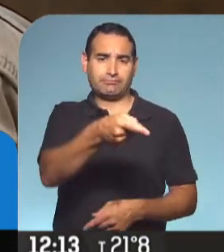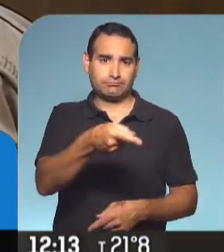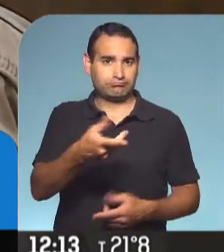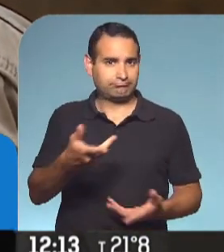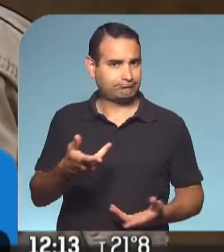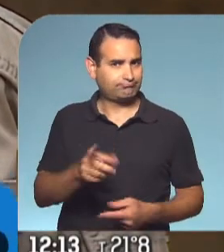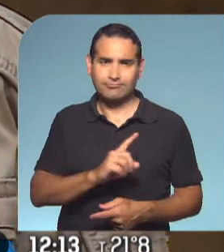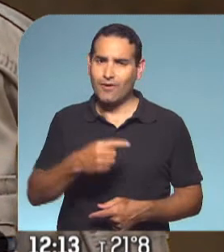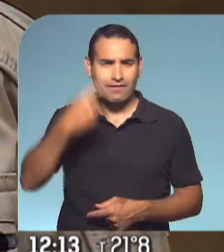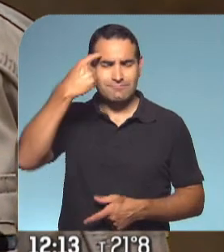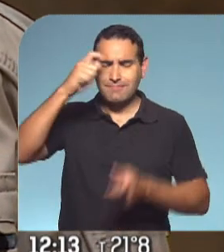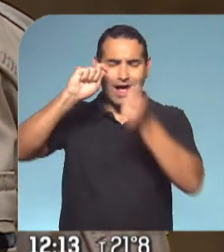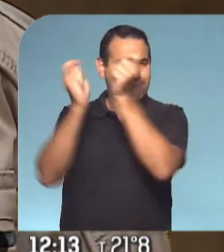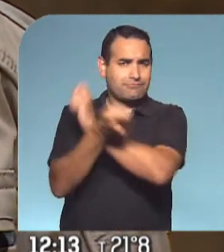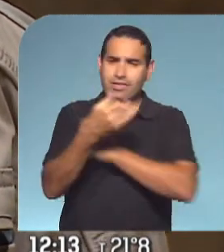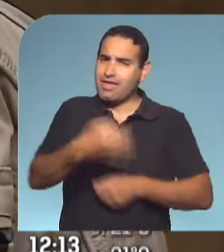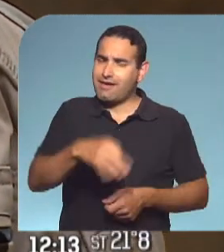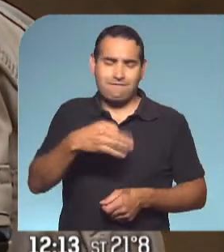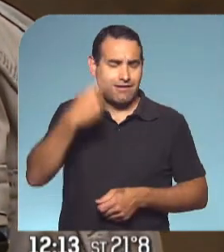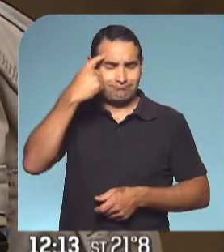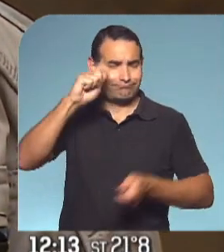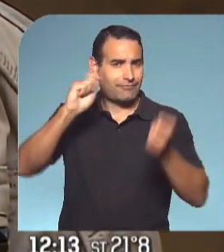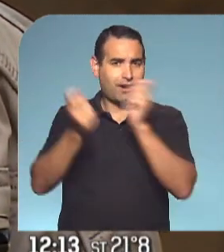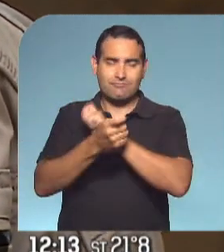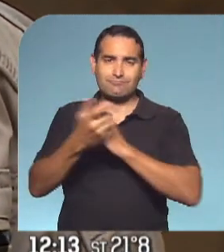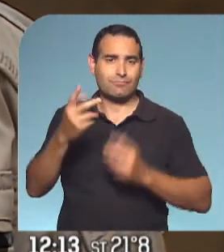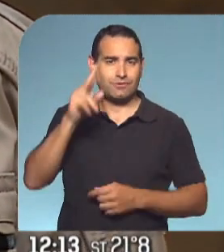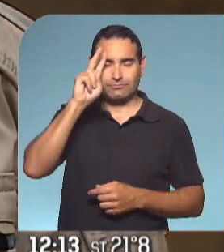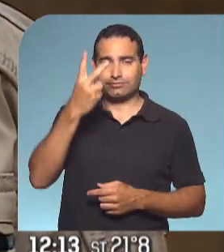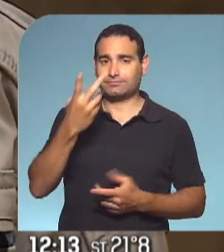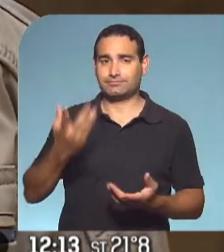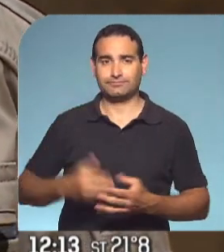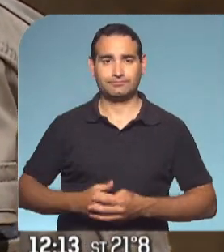no hay un cambio de mentalidad en el pensamiento, va a ser muy difícil que esto sea un antes y un después.